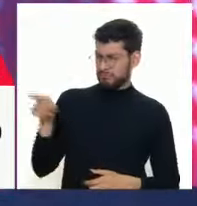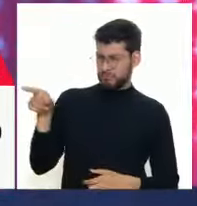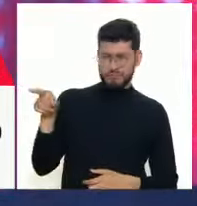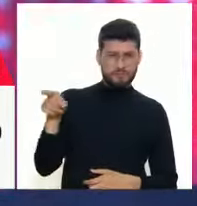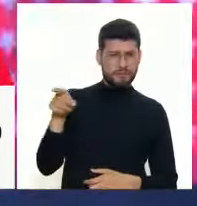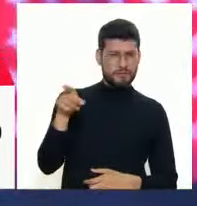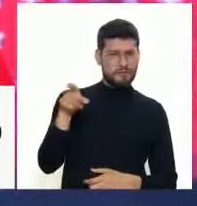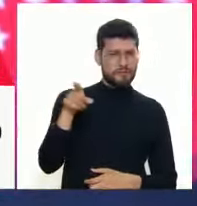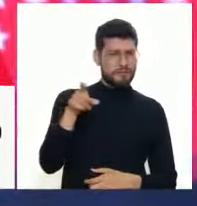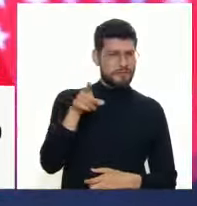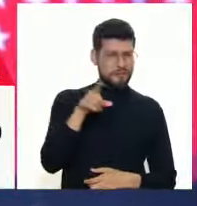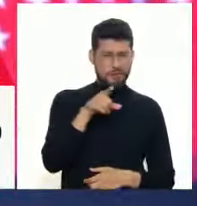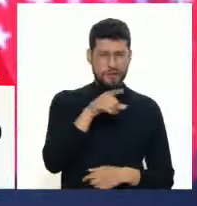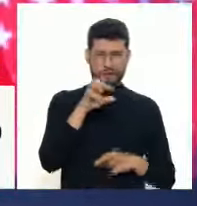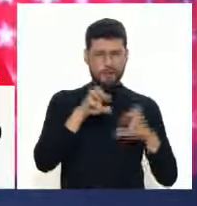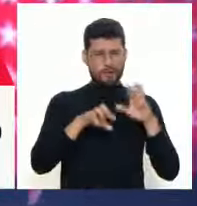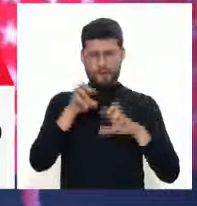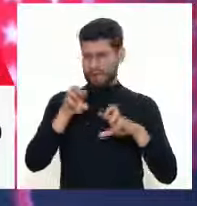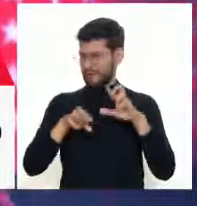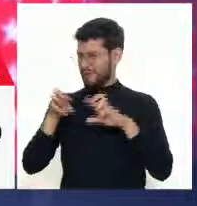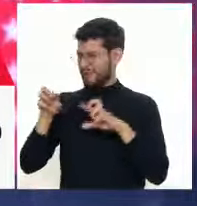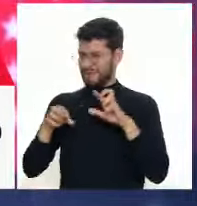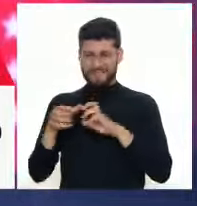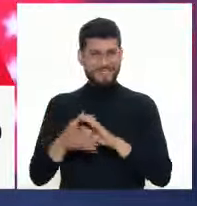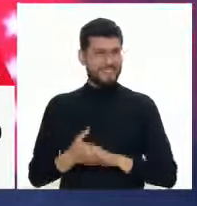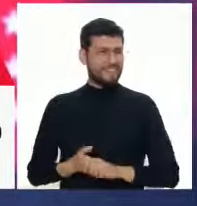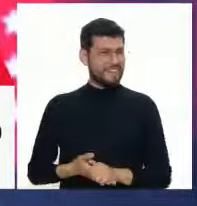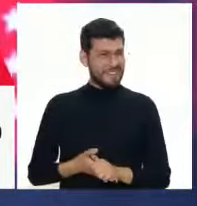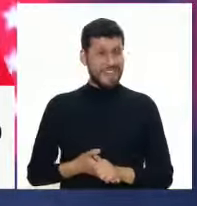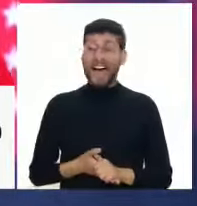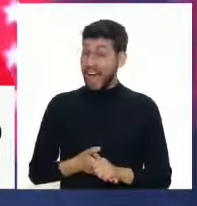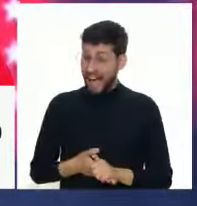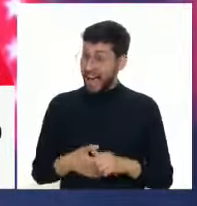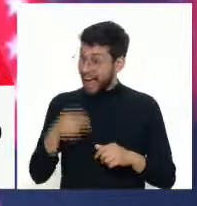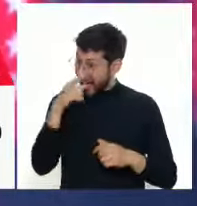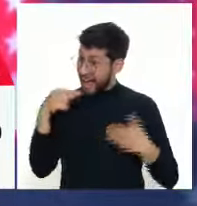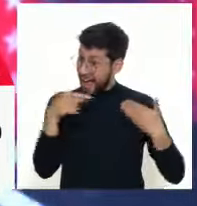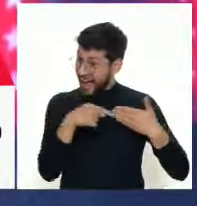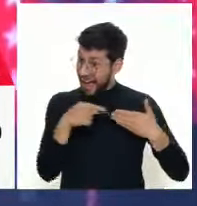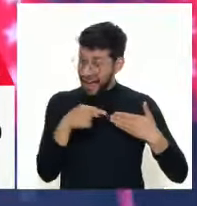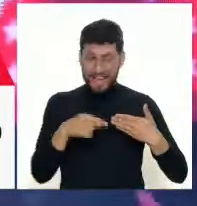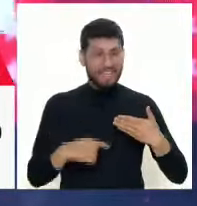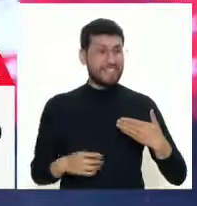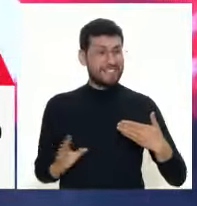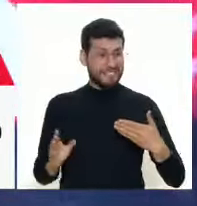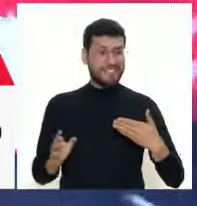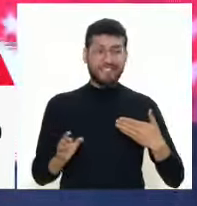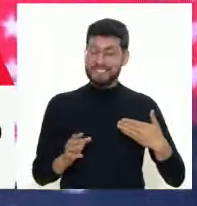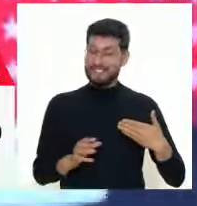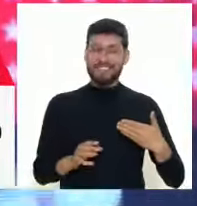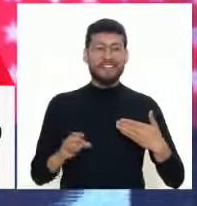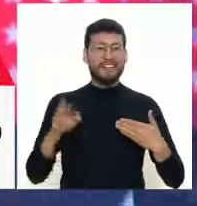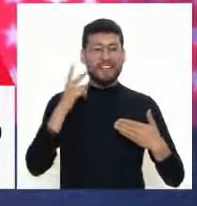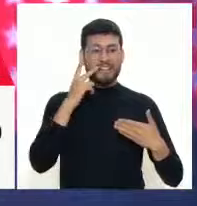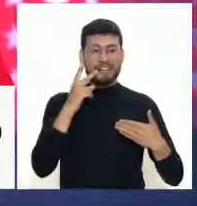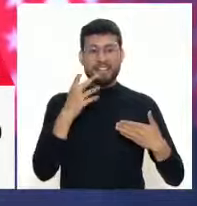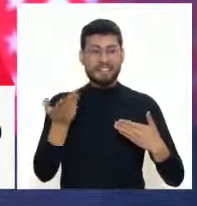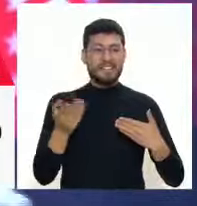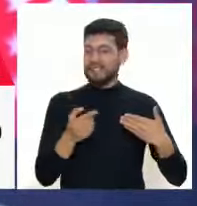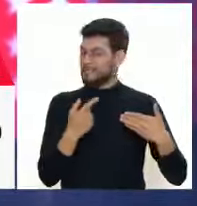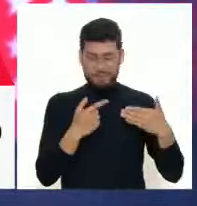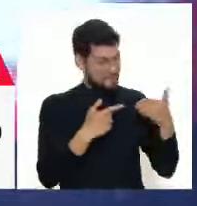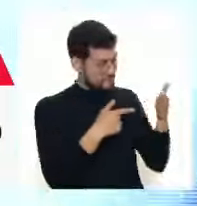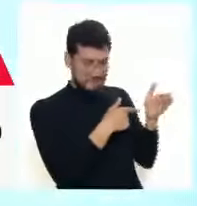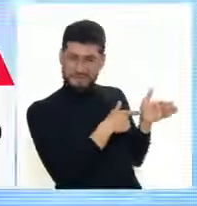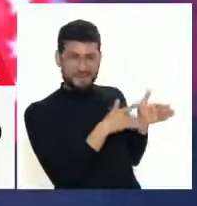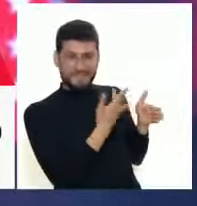ciertas dudas de parte del público. ¿Al otro lado? Sí. Al otro lado no hay nada, como